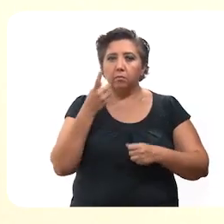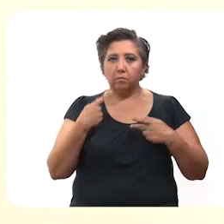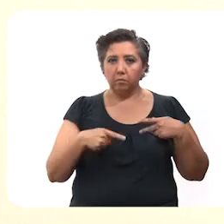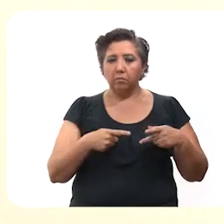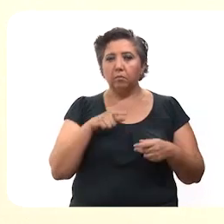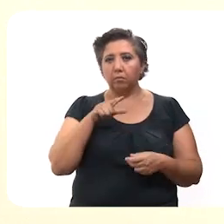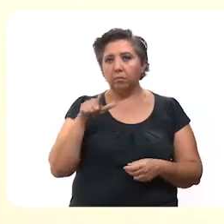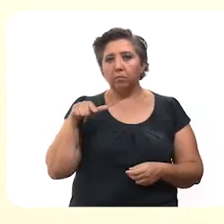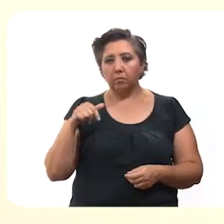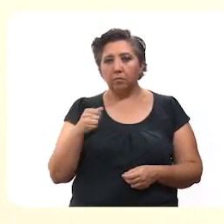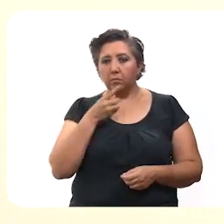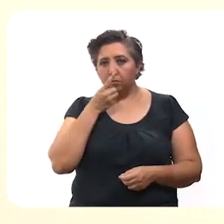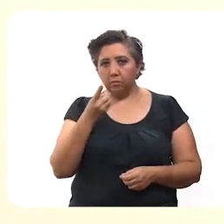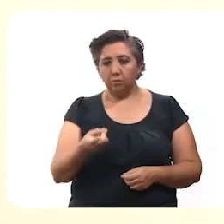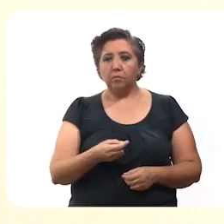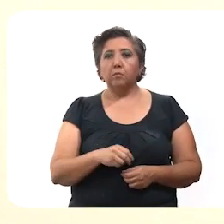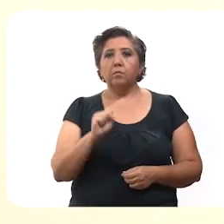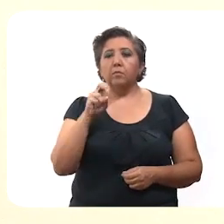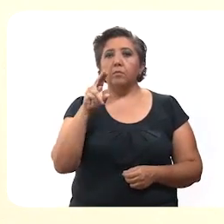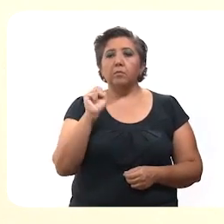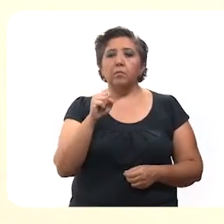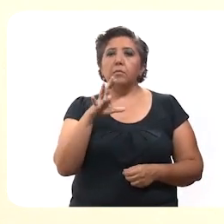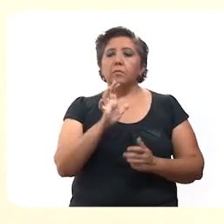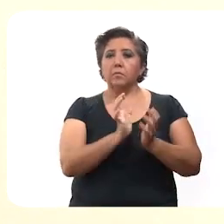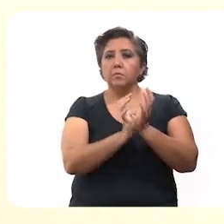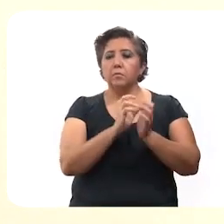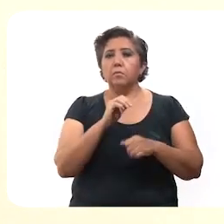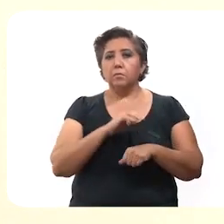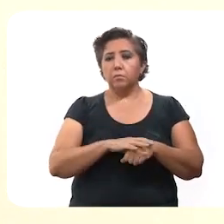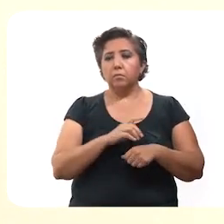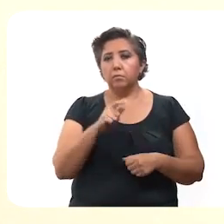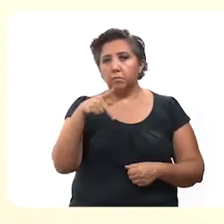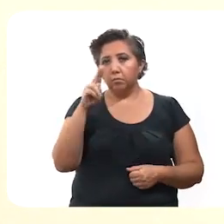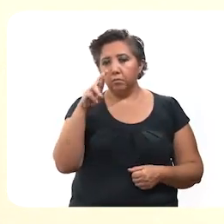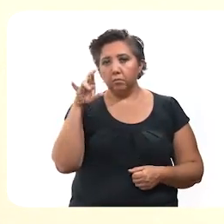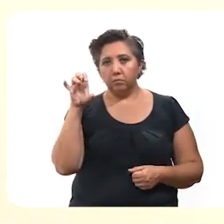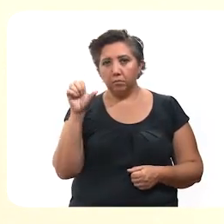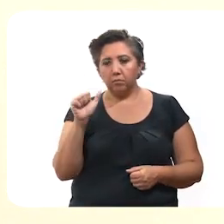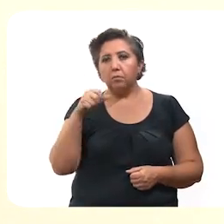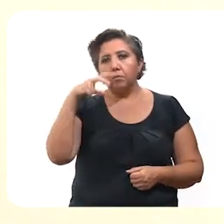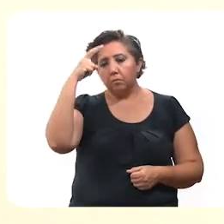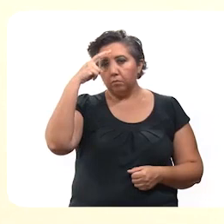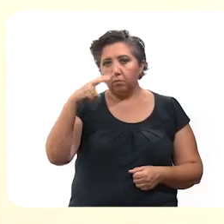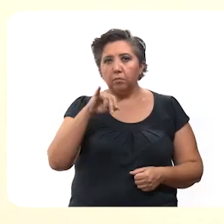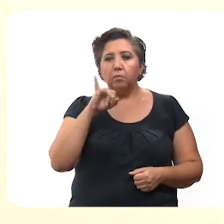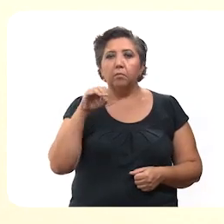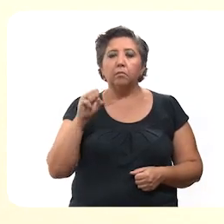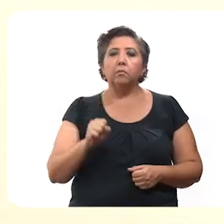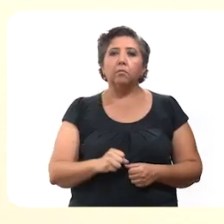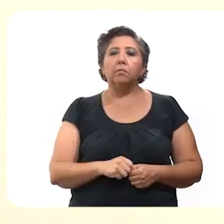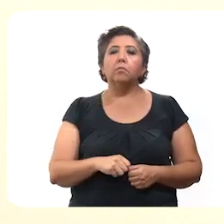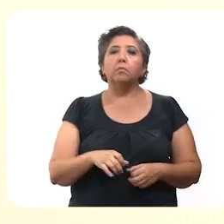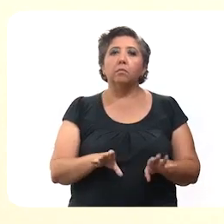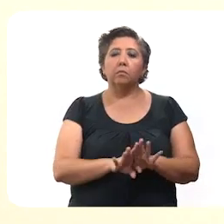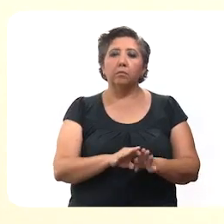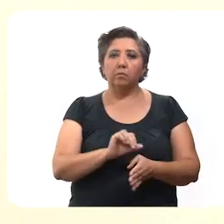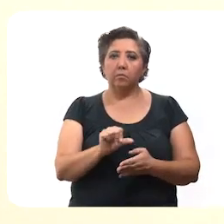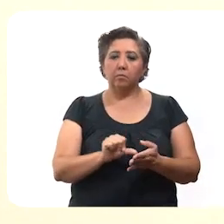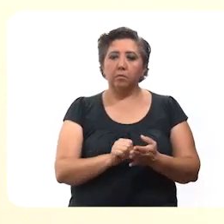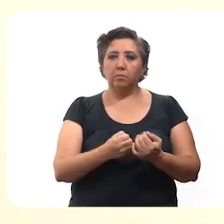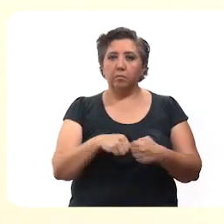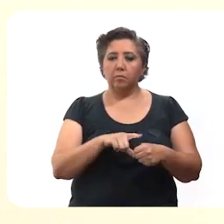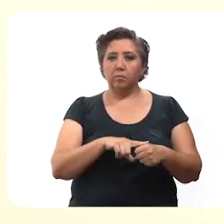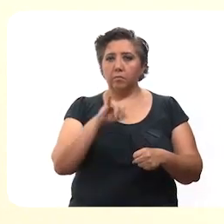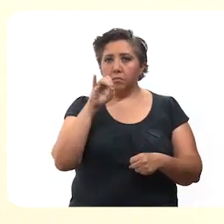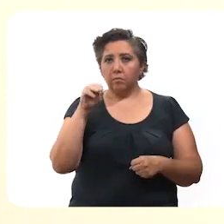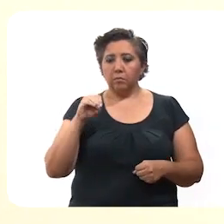de la población se llevará a cabo en los hospitales Ursula del Iste y de la Amistad Corea-México de la Secretaría de Salud de Yucatán, así como en el Centro Social